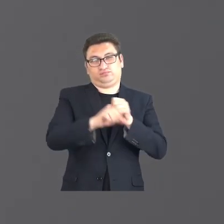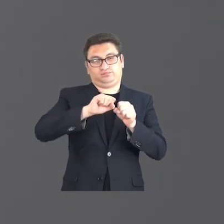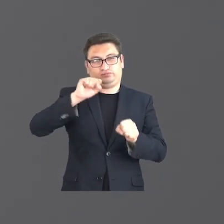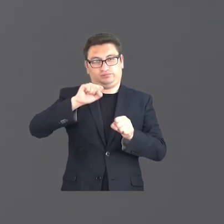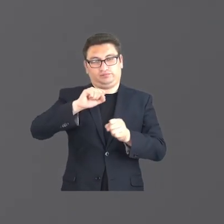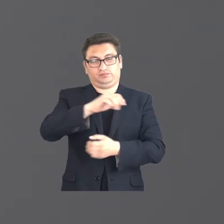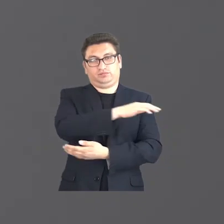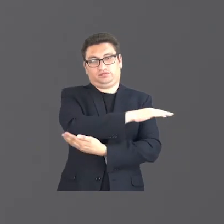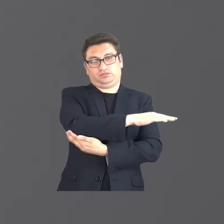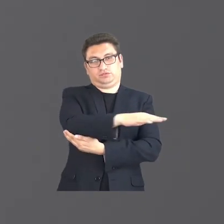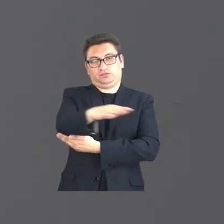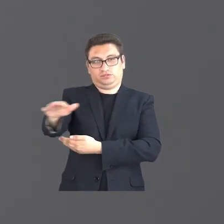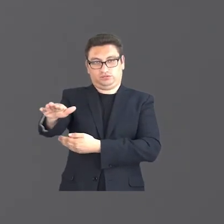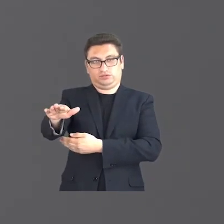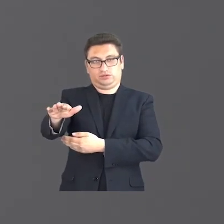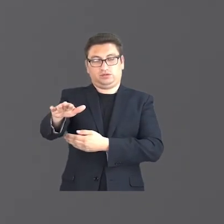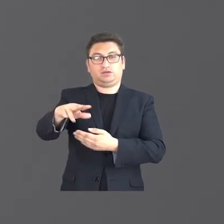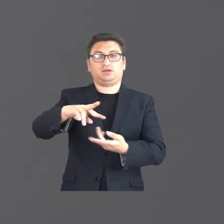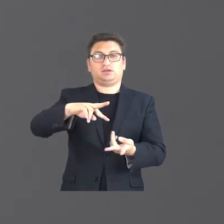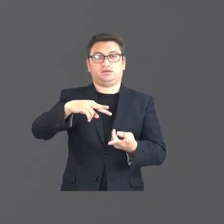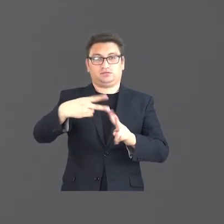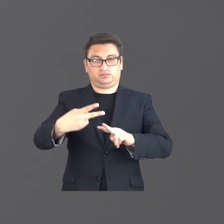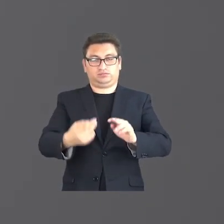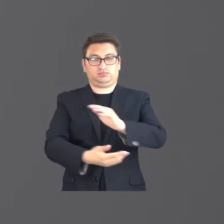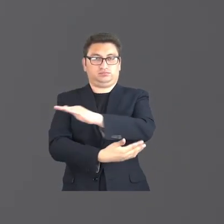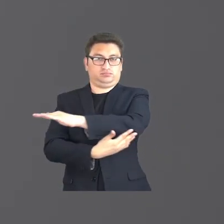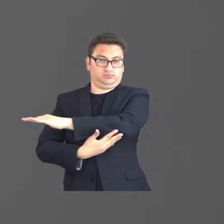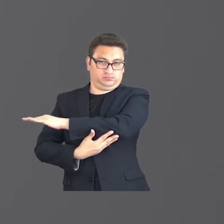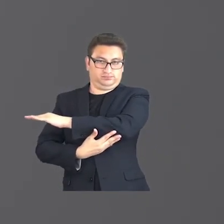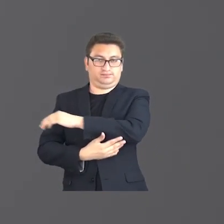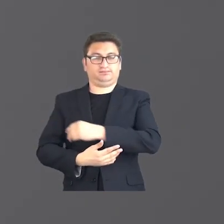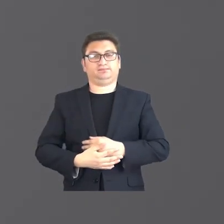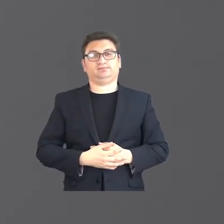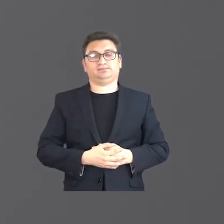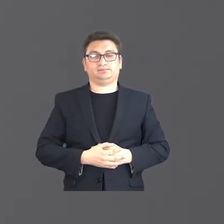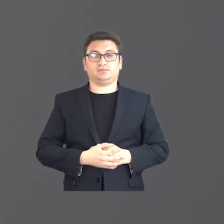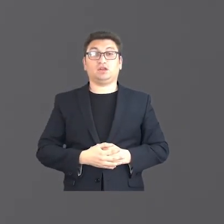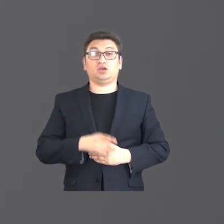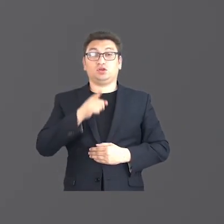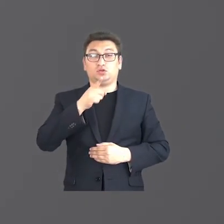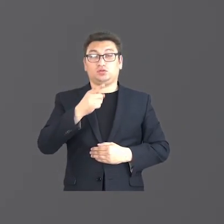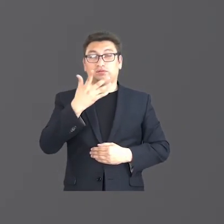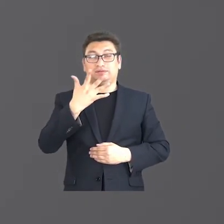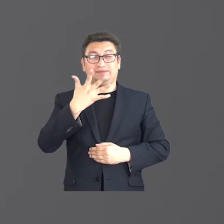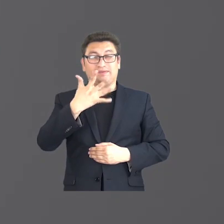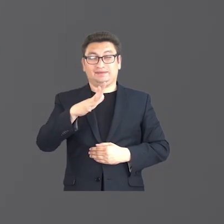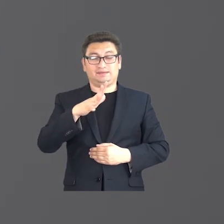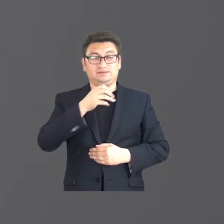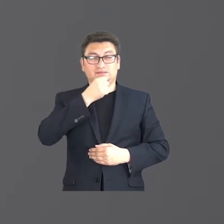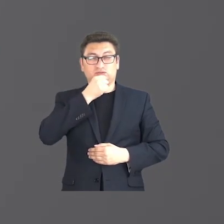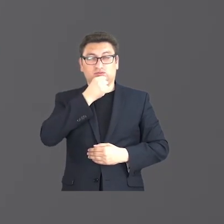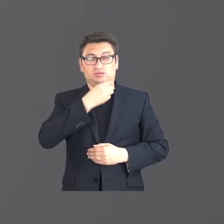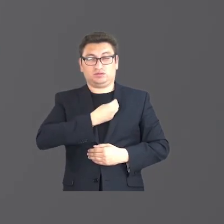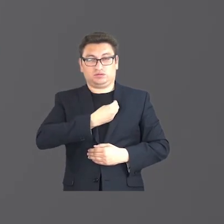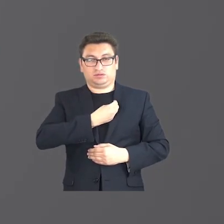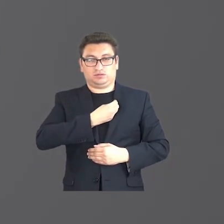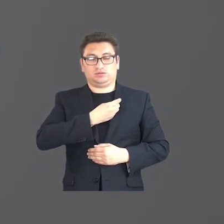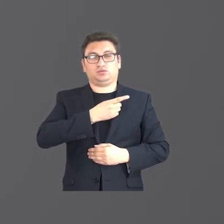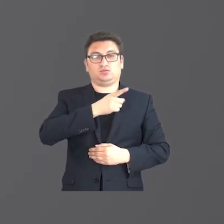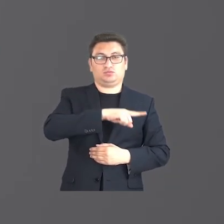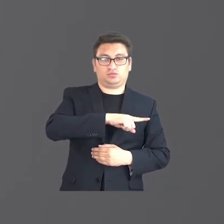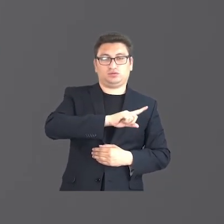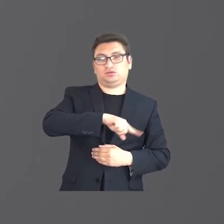Regresa a la posición inicial y repite en el lado opuesto. Mantén 10 segundos la posición y cambia de lado.